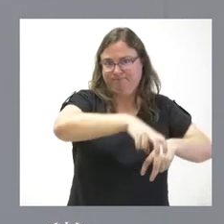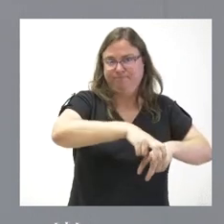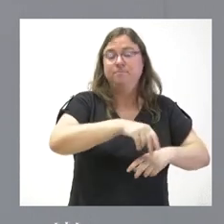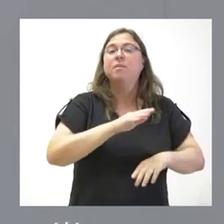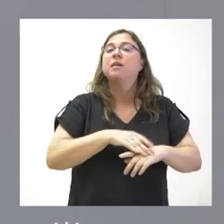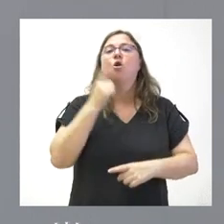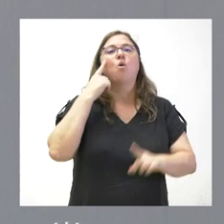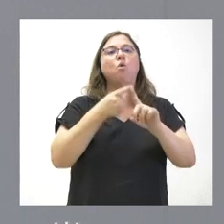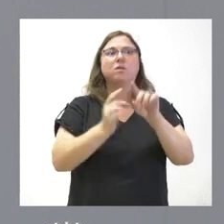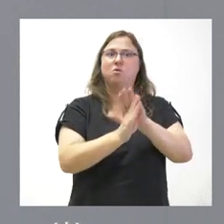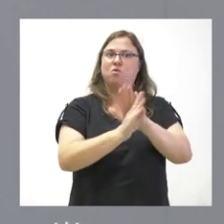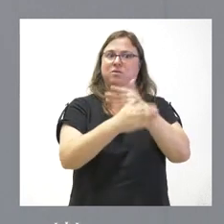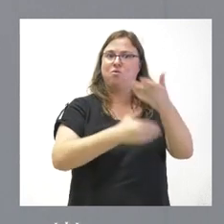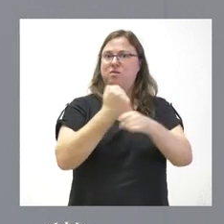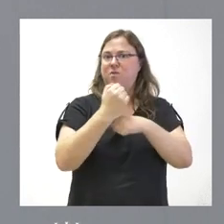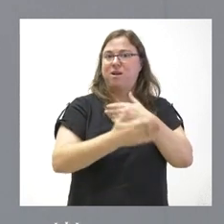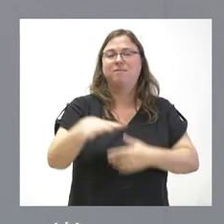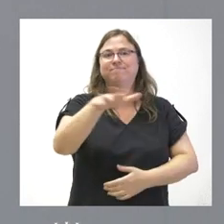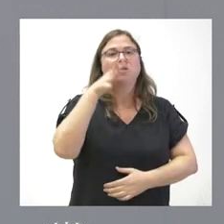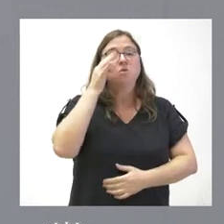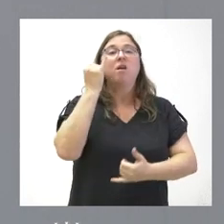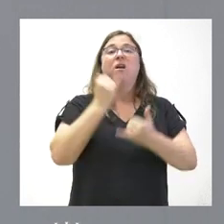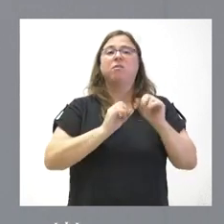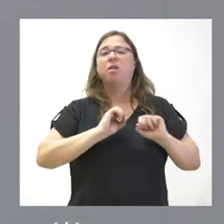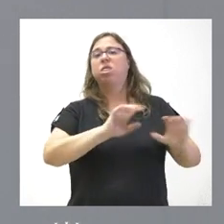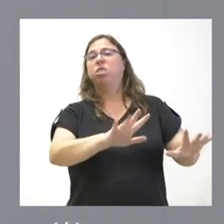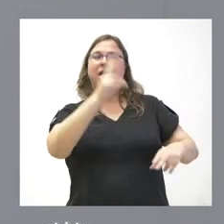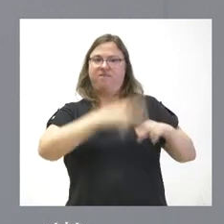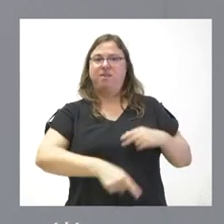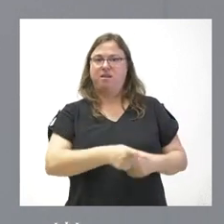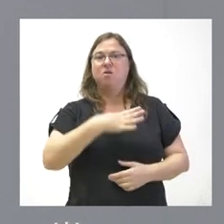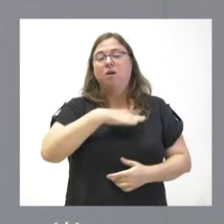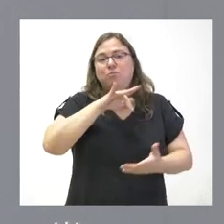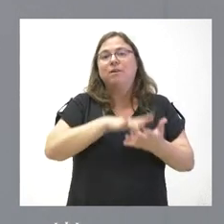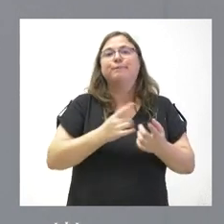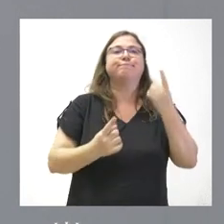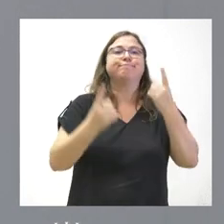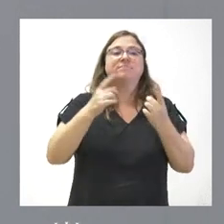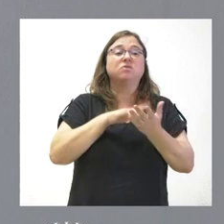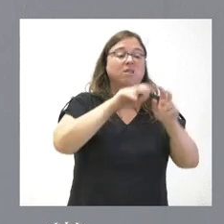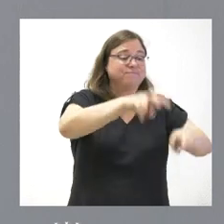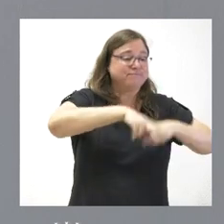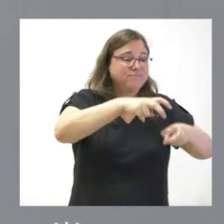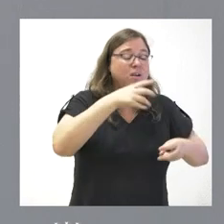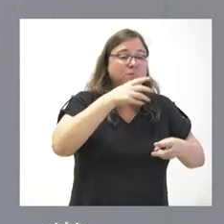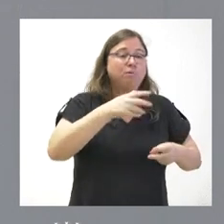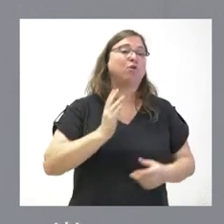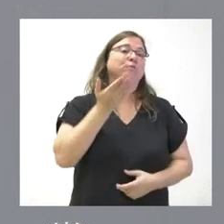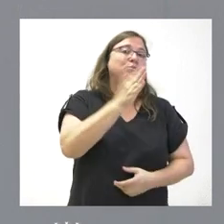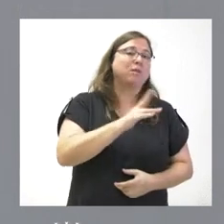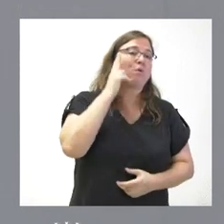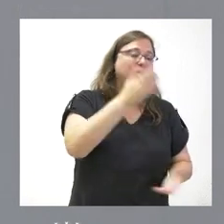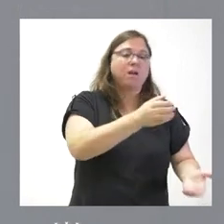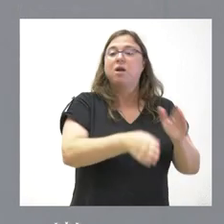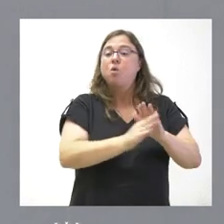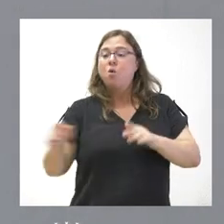la continuidad de explotación agraria en el medio rural evitando el abandono que se pudiera producir de alguna explotación agraria por falta de continuidad en la